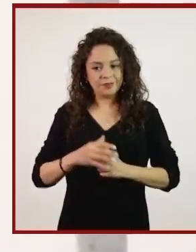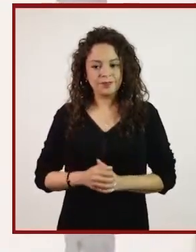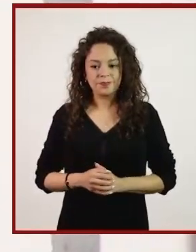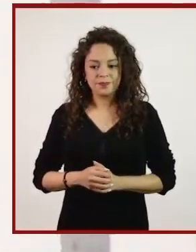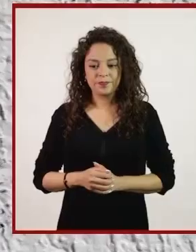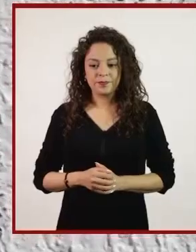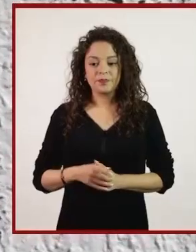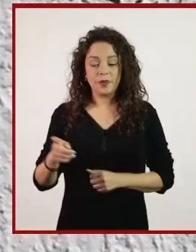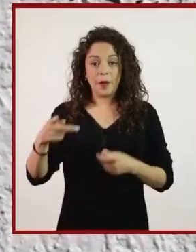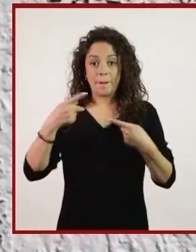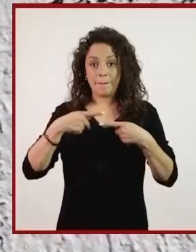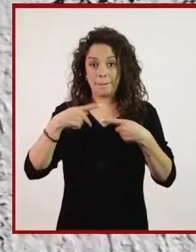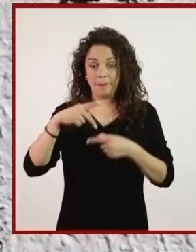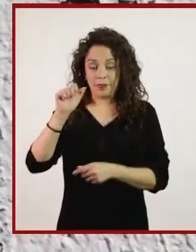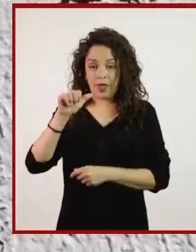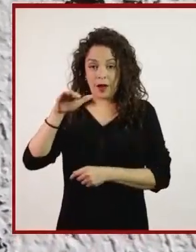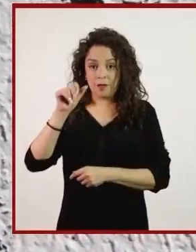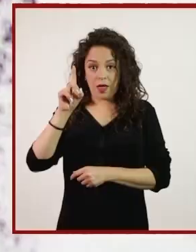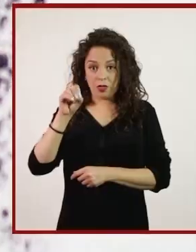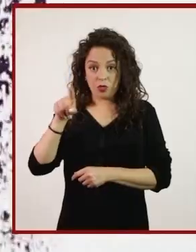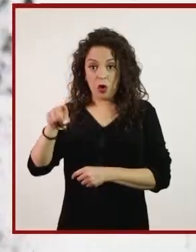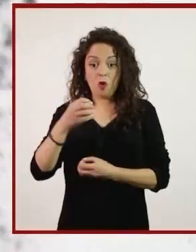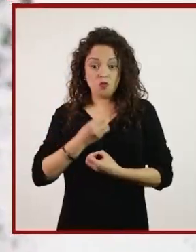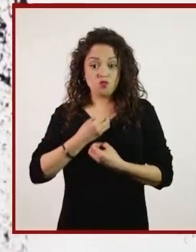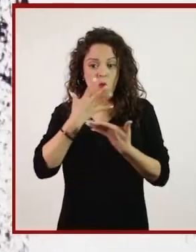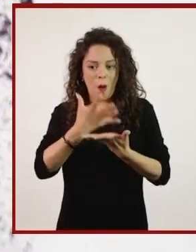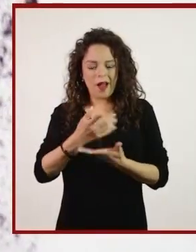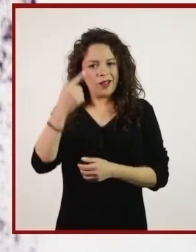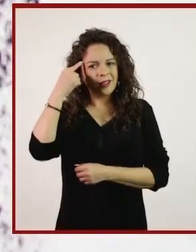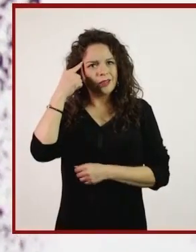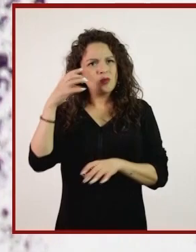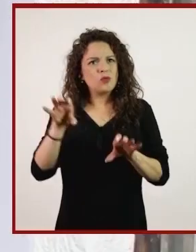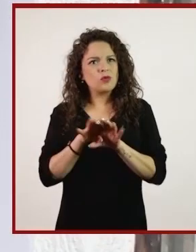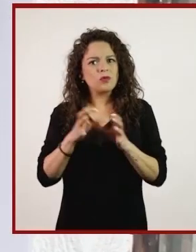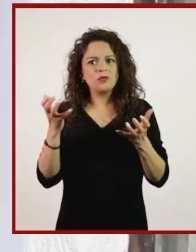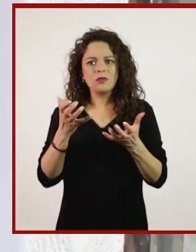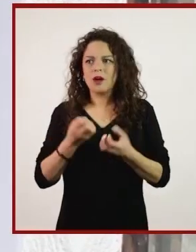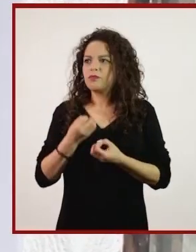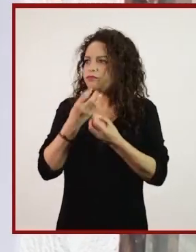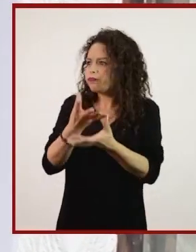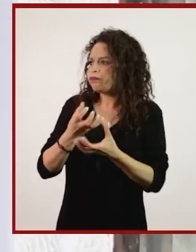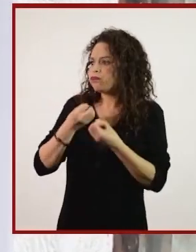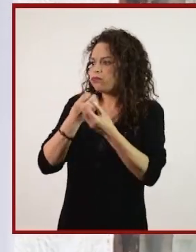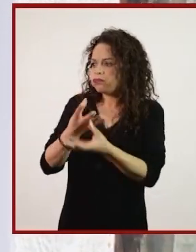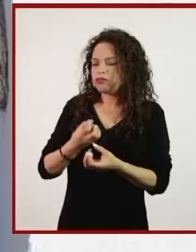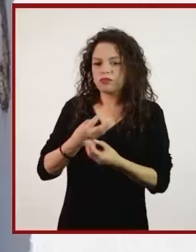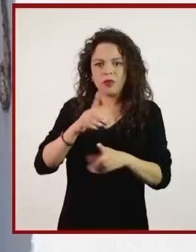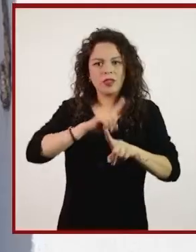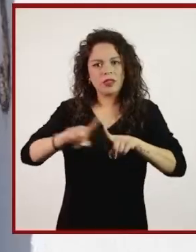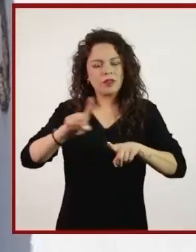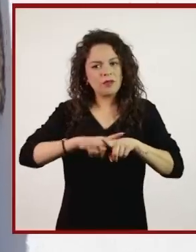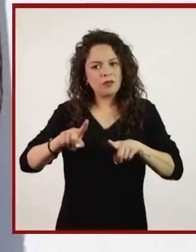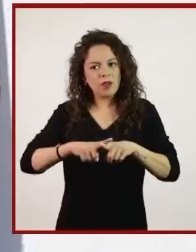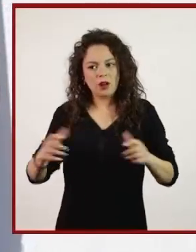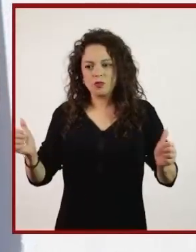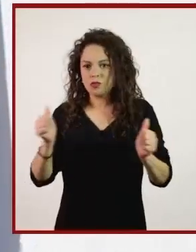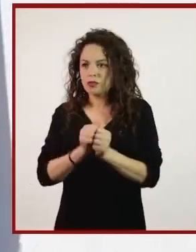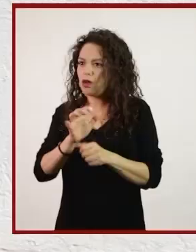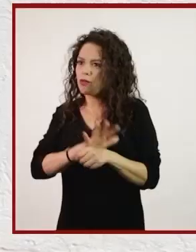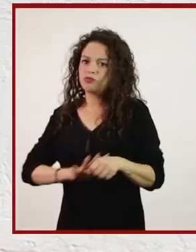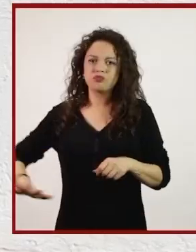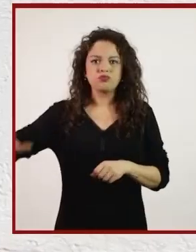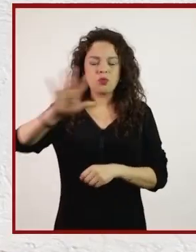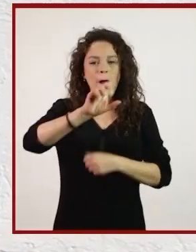de los años 90, el poeta Armando Alanis Pulido buscaba una forma de expresarse, compartir poesía y crear